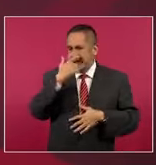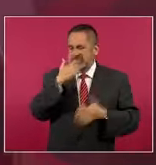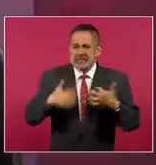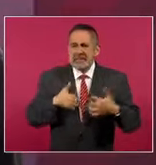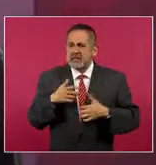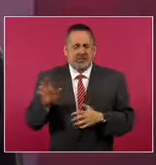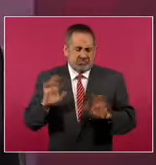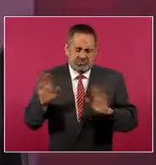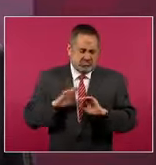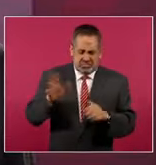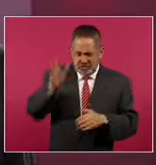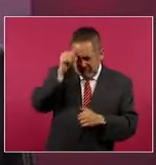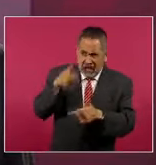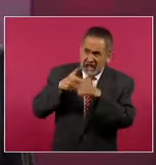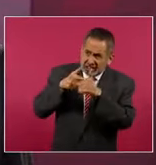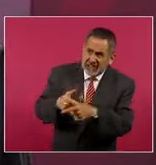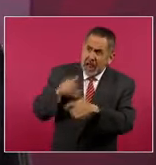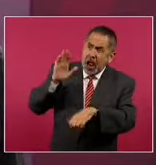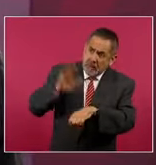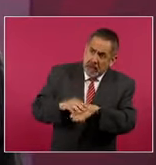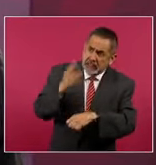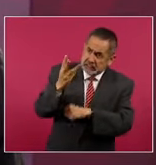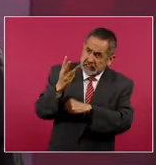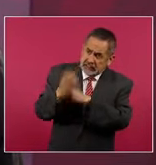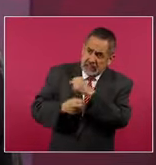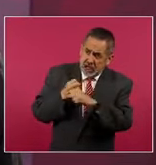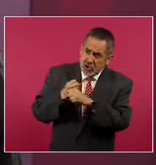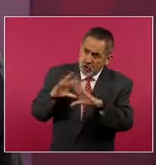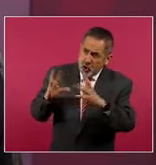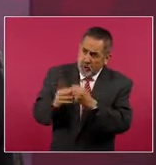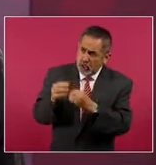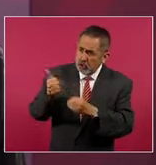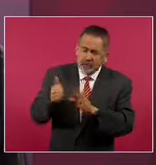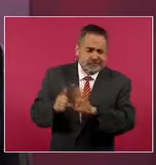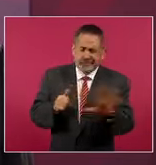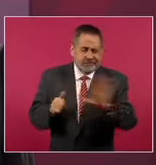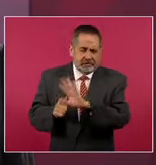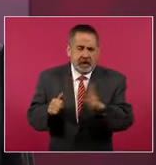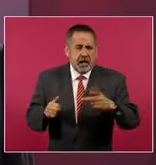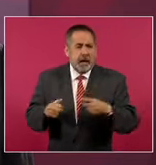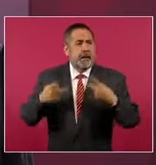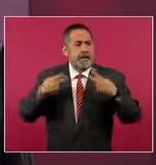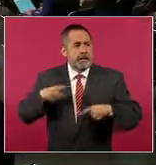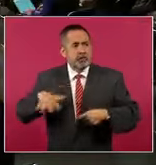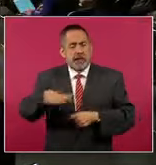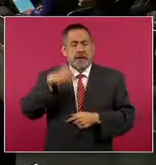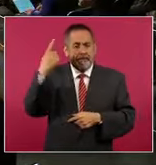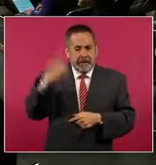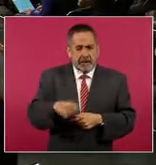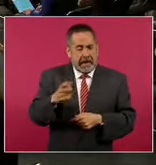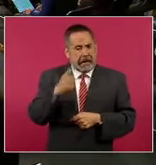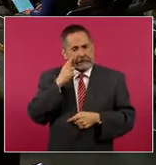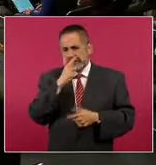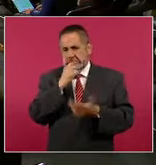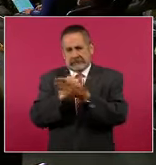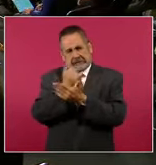dice, no estoy de acuerdo con lo que está pasando, porque el pueblo pone y el pueblo quita, esa es la democracia.